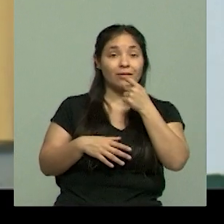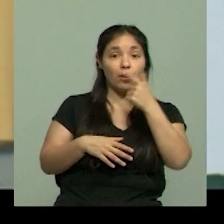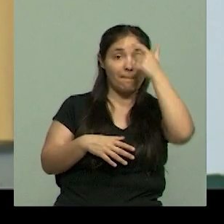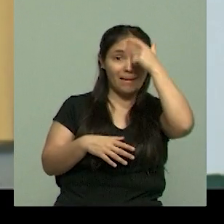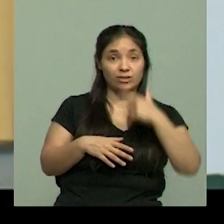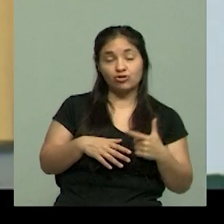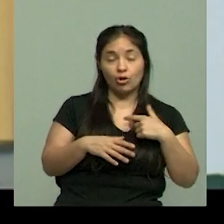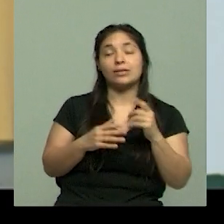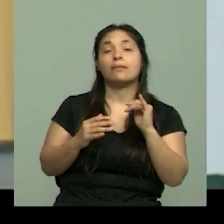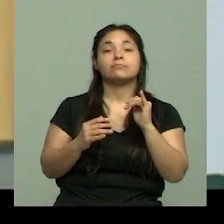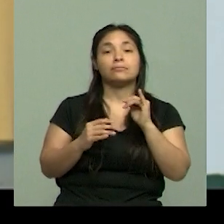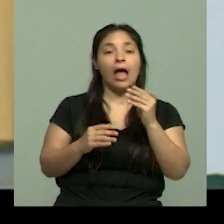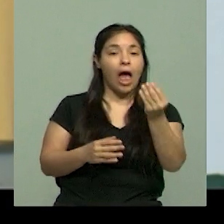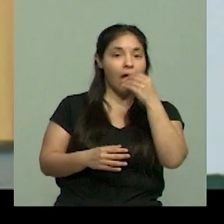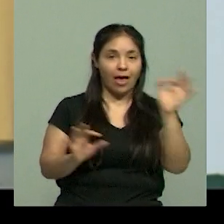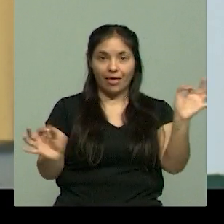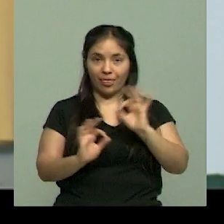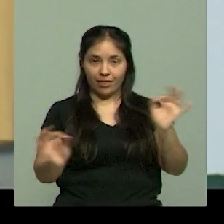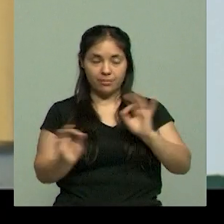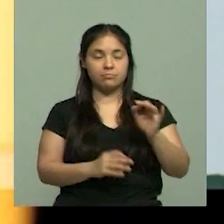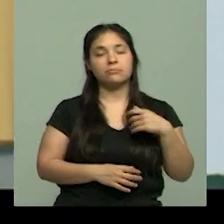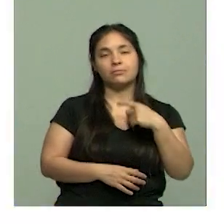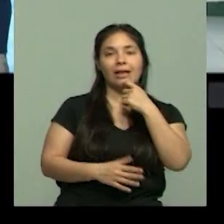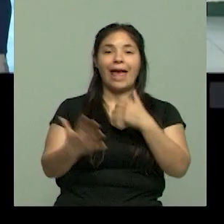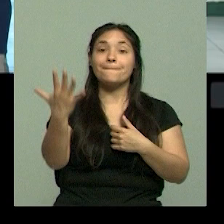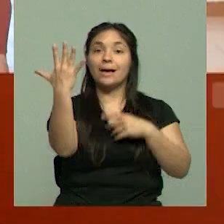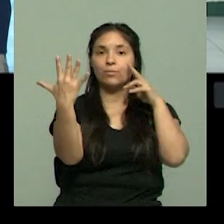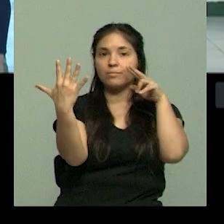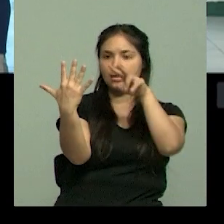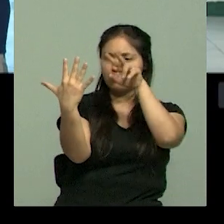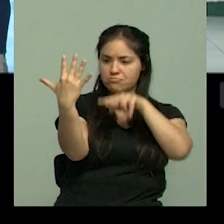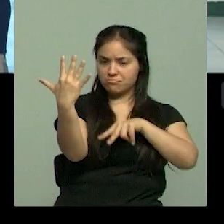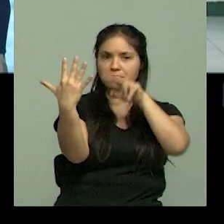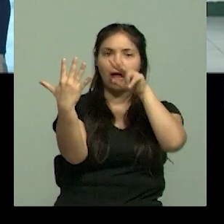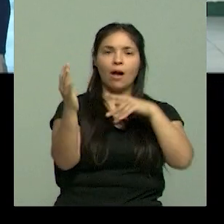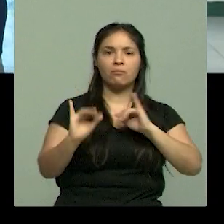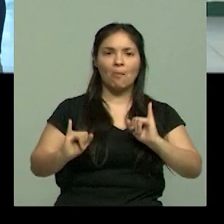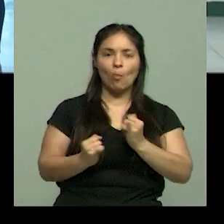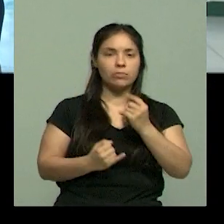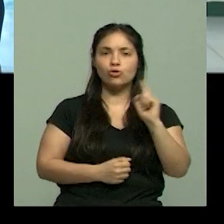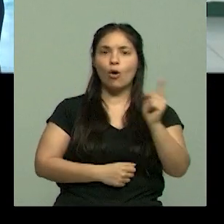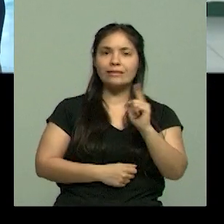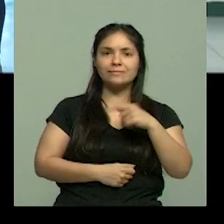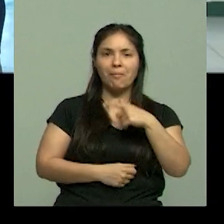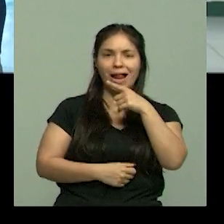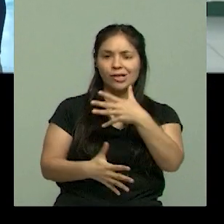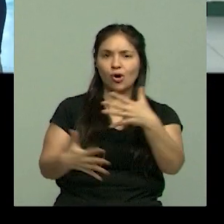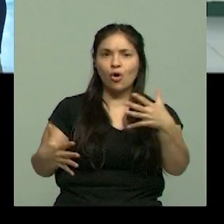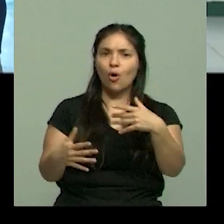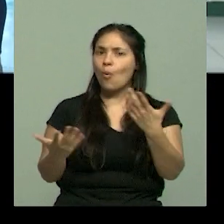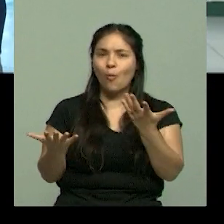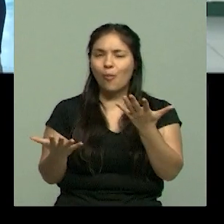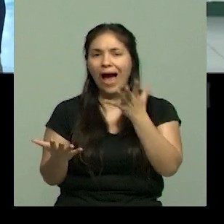se mira al espejo, sigue viendo a una persona que no es del peso o la imagen que desea? O sea,